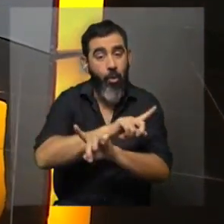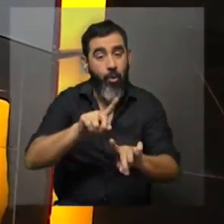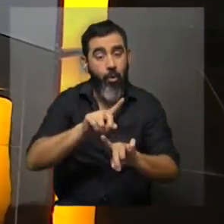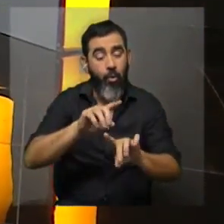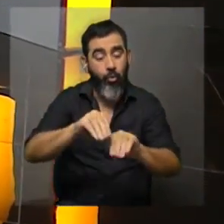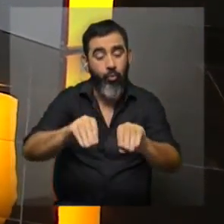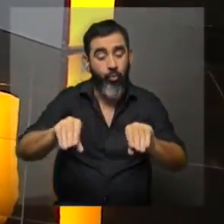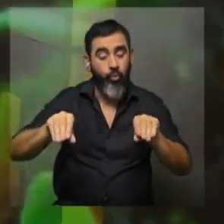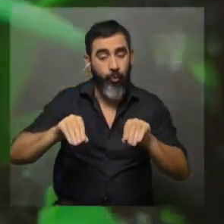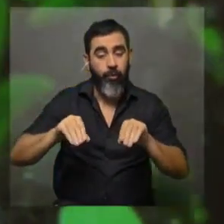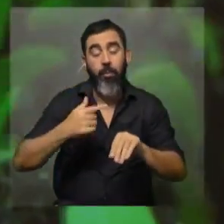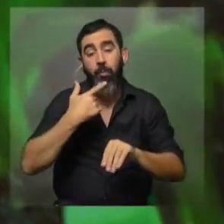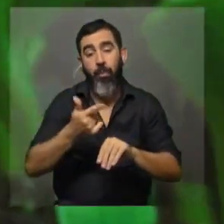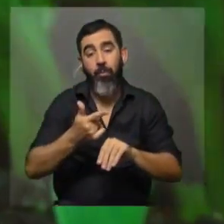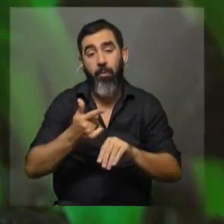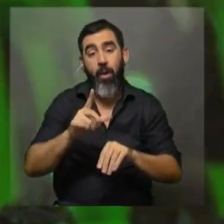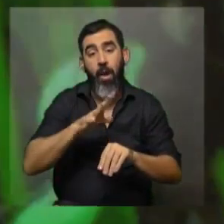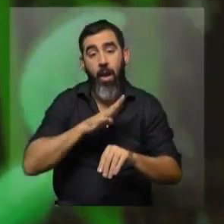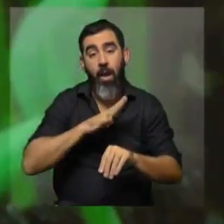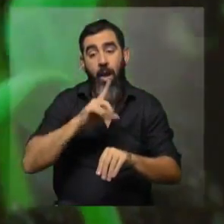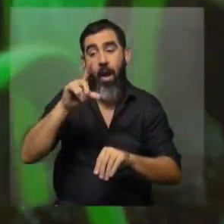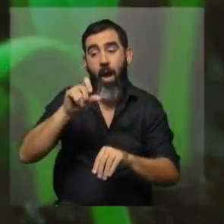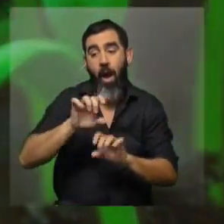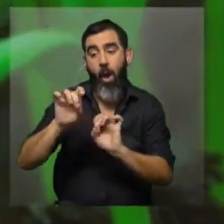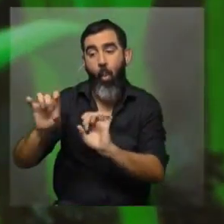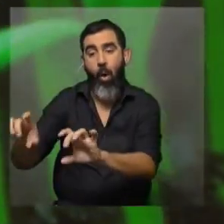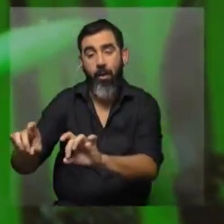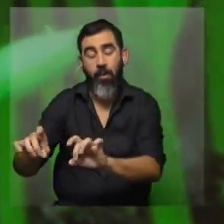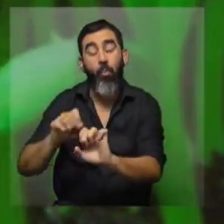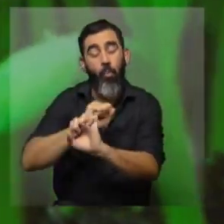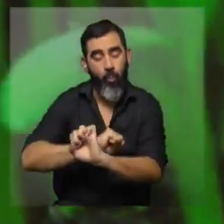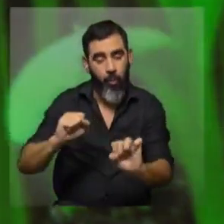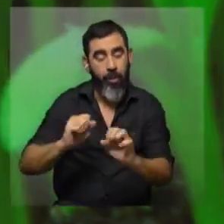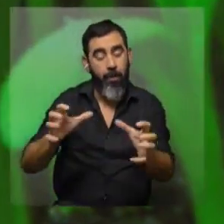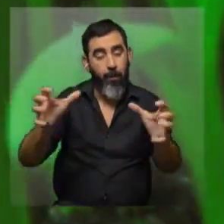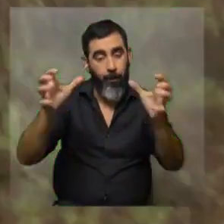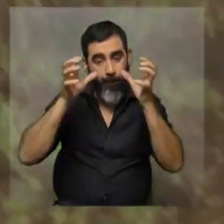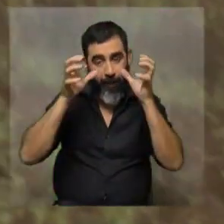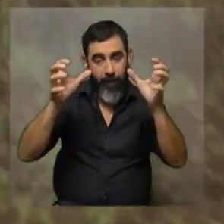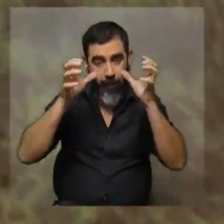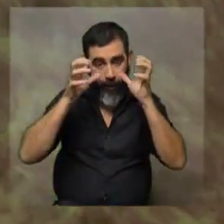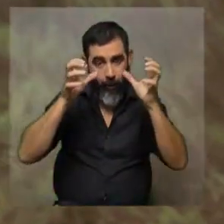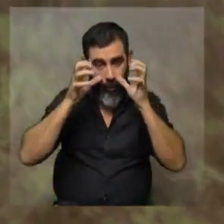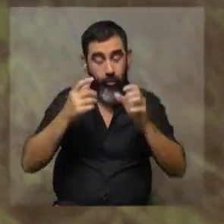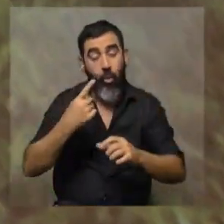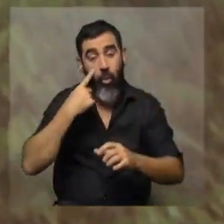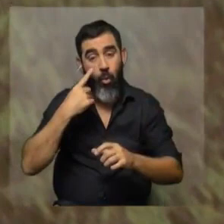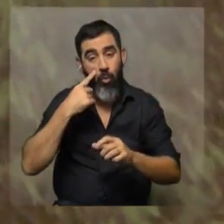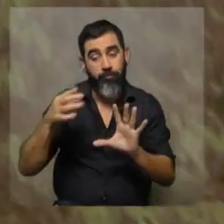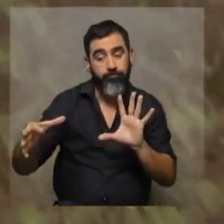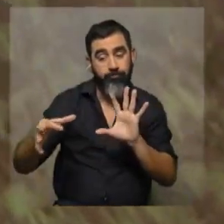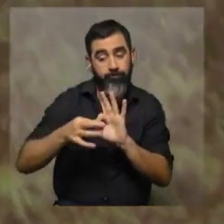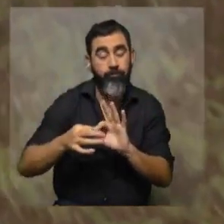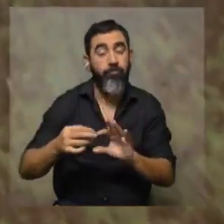en el suelo y, por ejemplo, permea a cursos de agua. Puede ser allí muy dañino y todos conocemos, por ejemplo, el vínculo